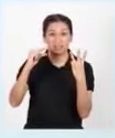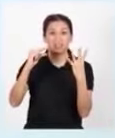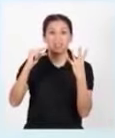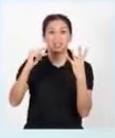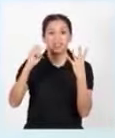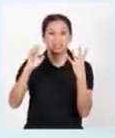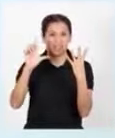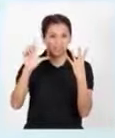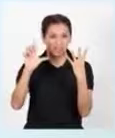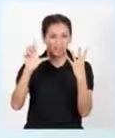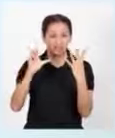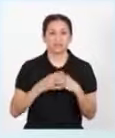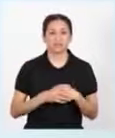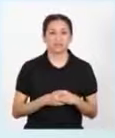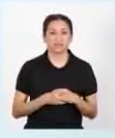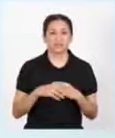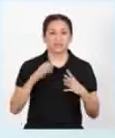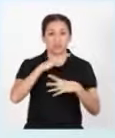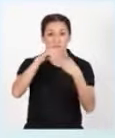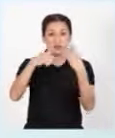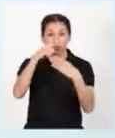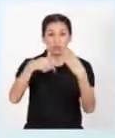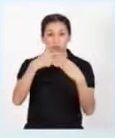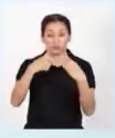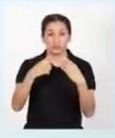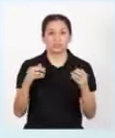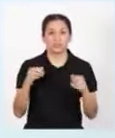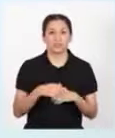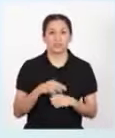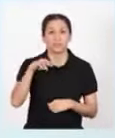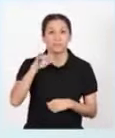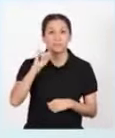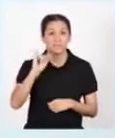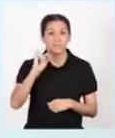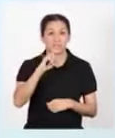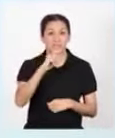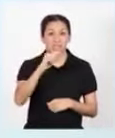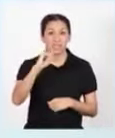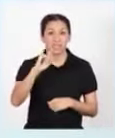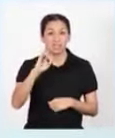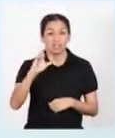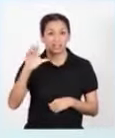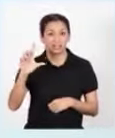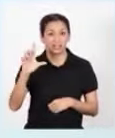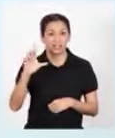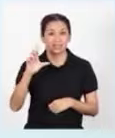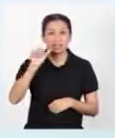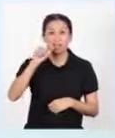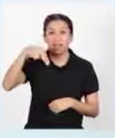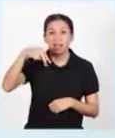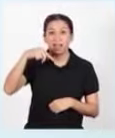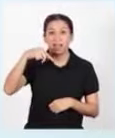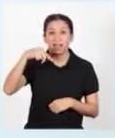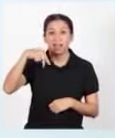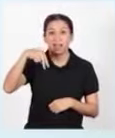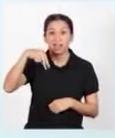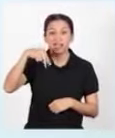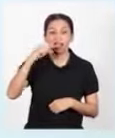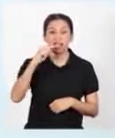An. Hacia el otro lado. Y gel. Juntos. Mi. Gel.